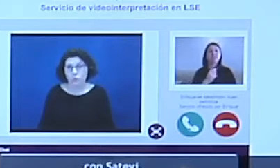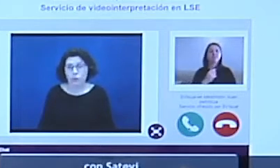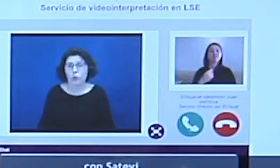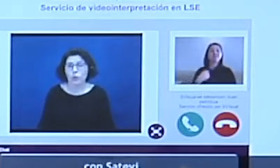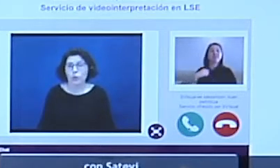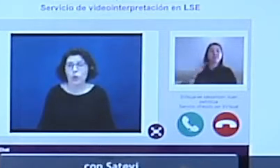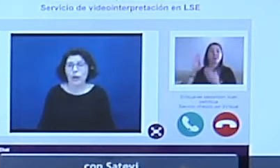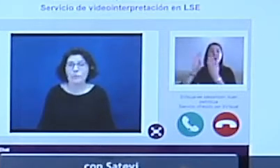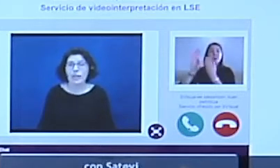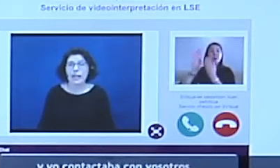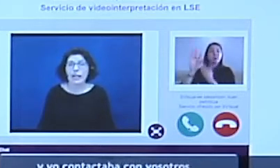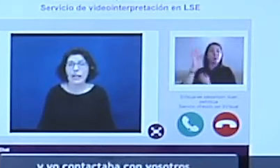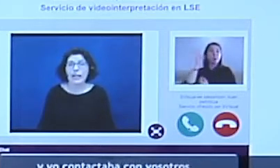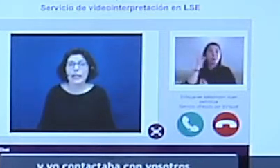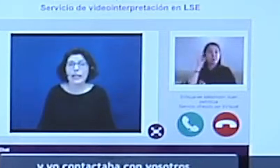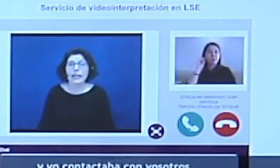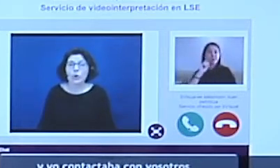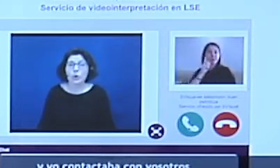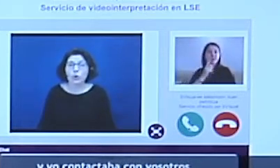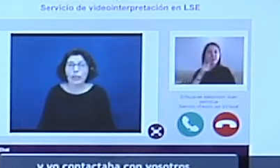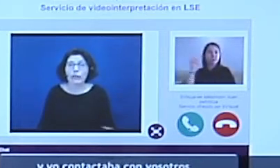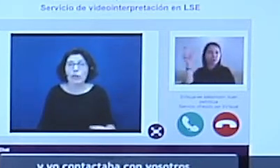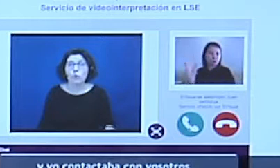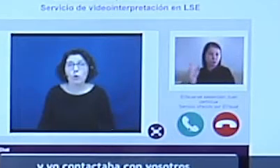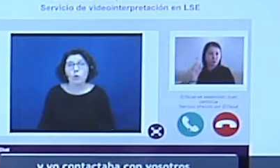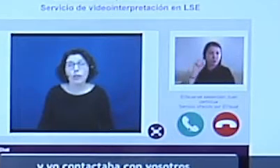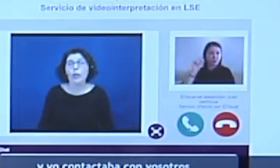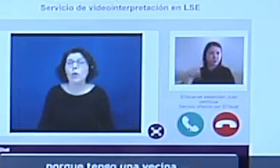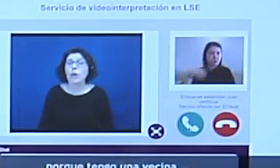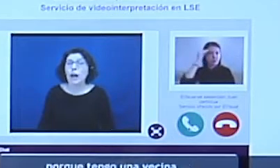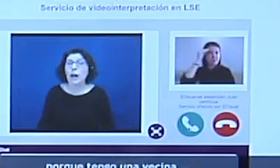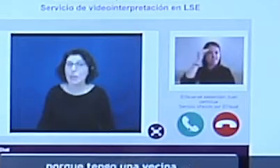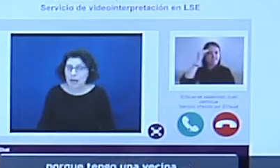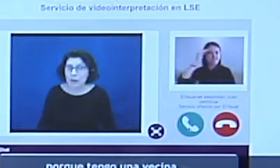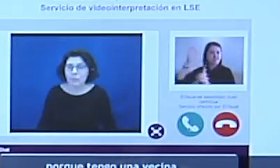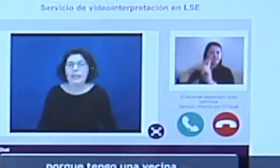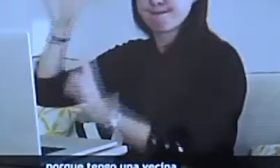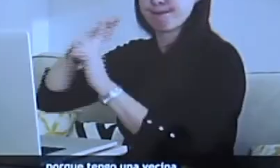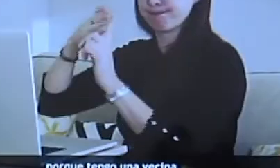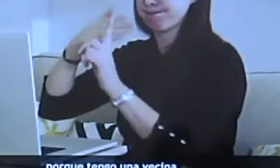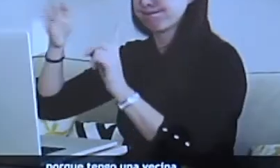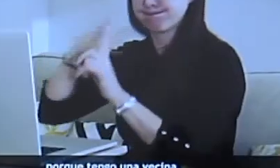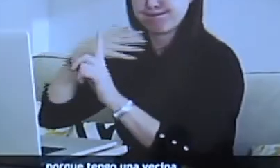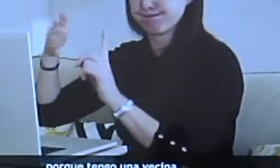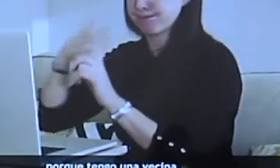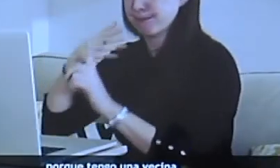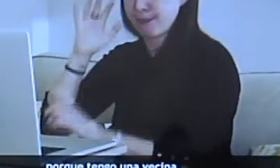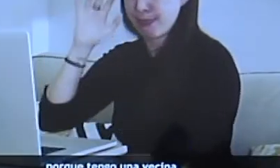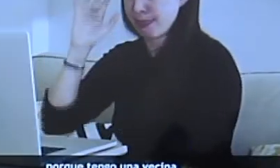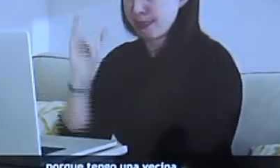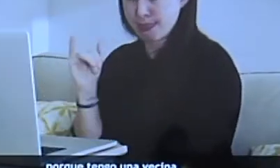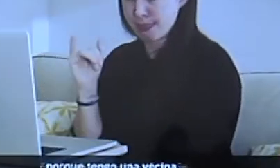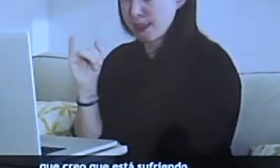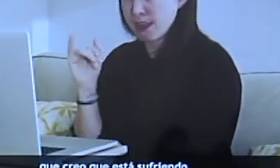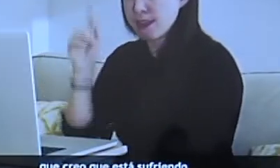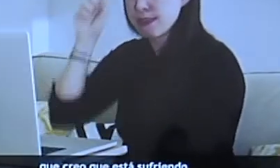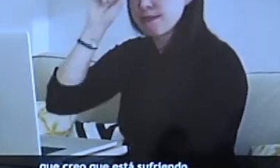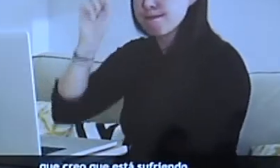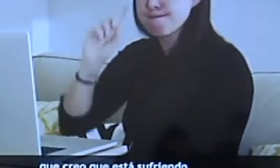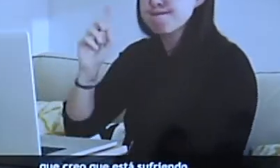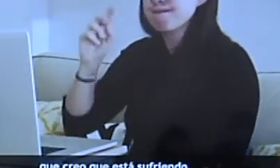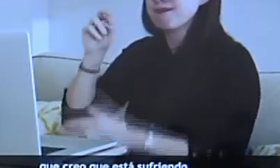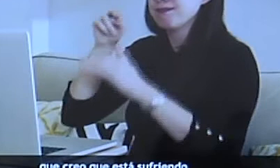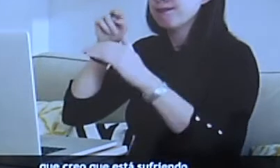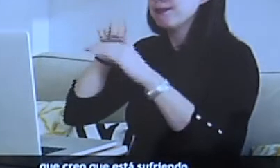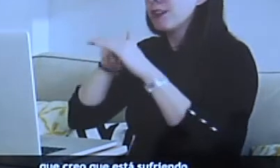sois una persona sorda. Y yo contactaba con vosotros porque tengo una vecina, también es una persona sorda, que creo que está